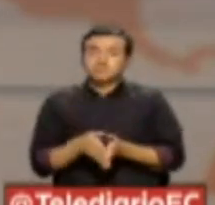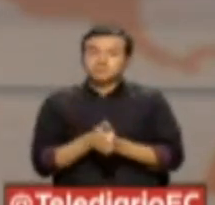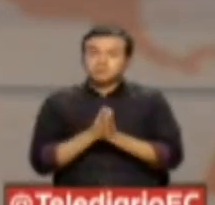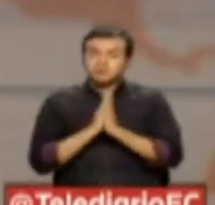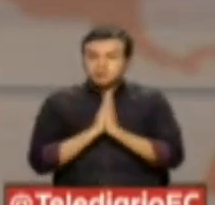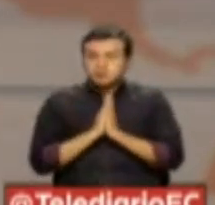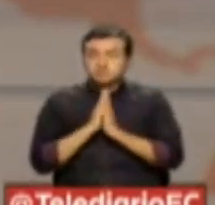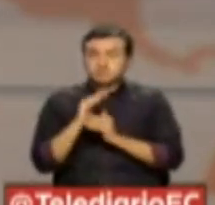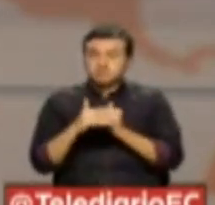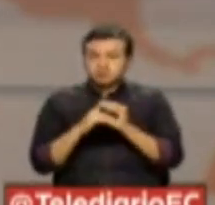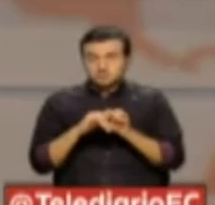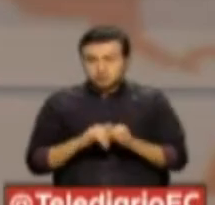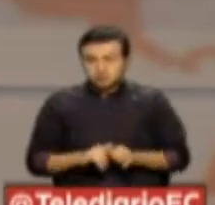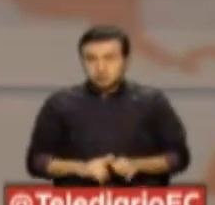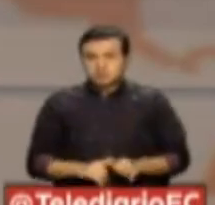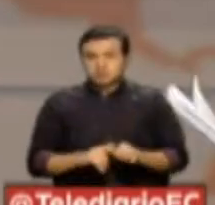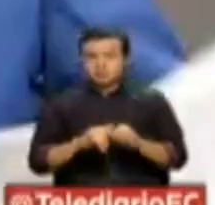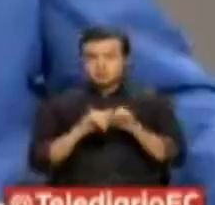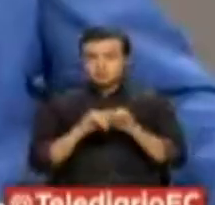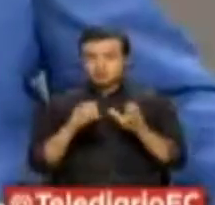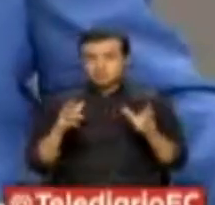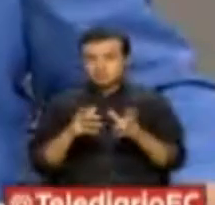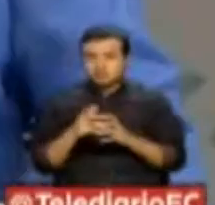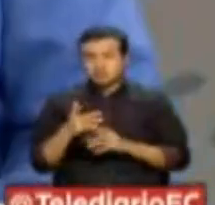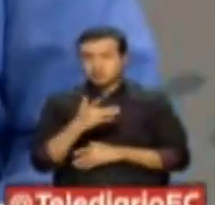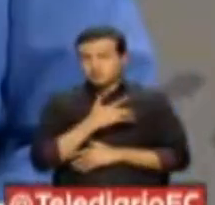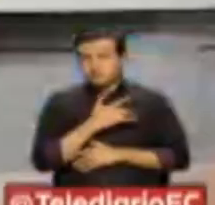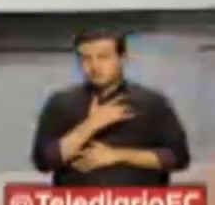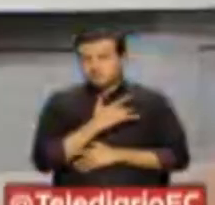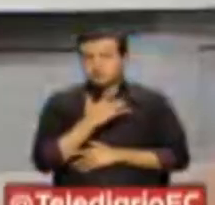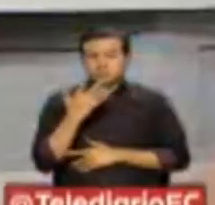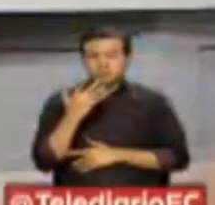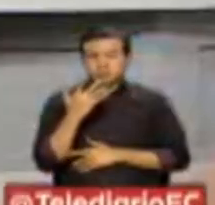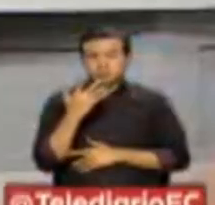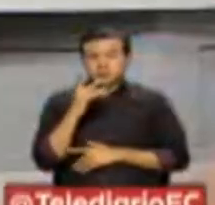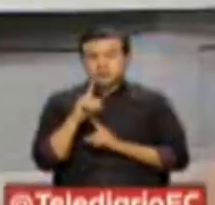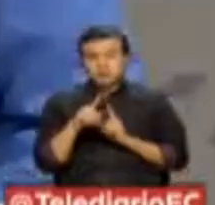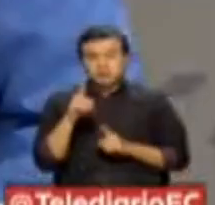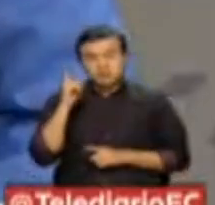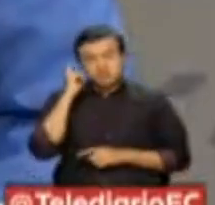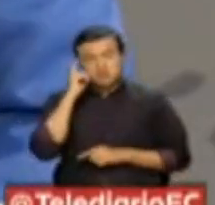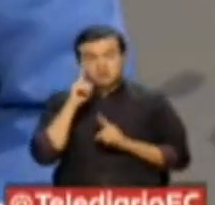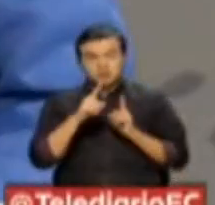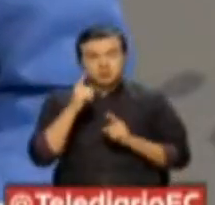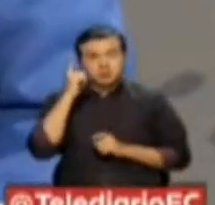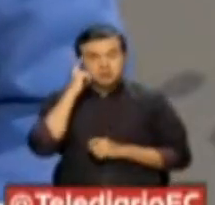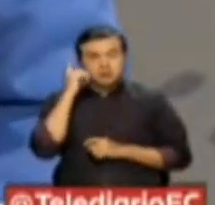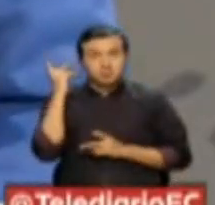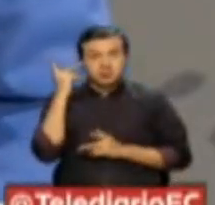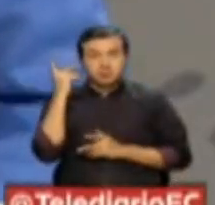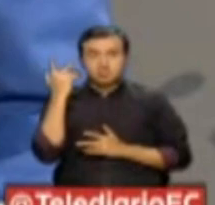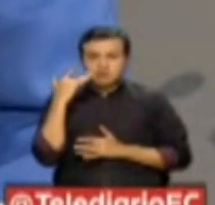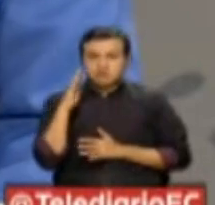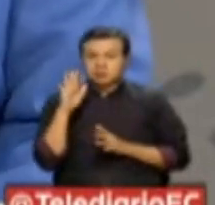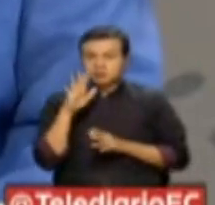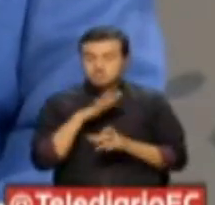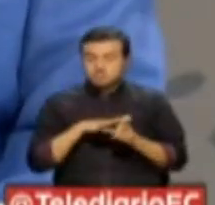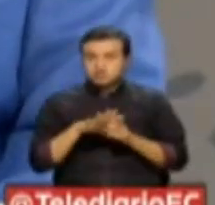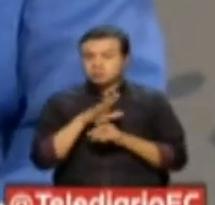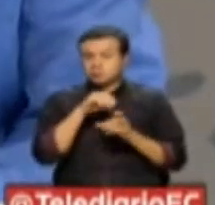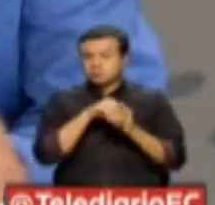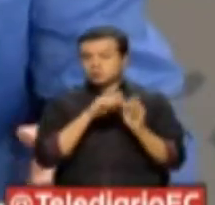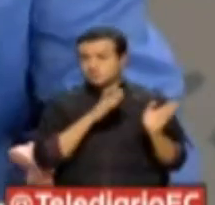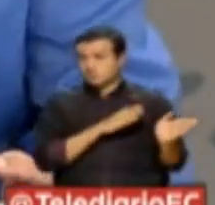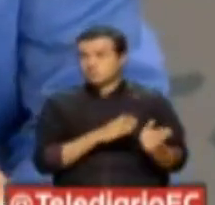exista este proceso de auditoría pero a la inversa le genera legados cuestionaban la necesidad de saber qué había ocurrido cómo se hicieron las